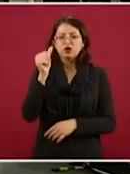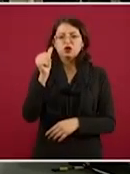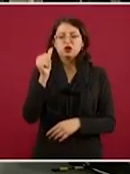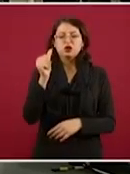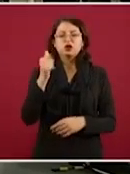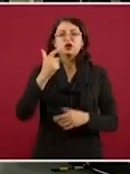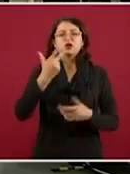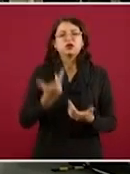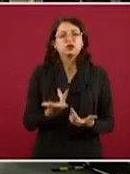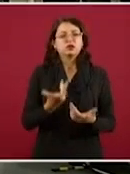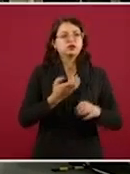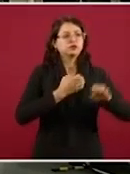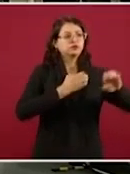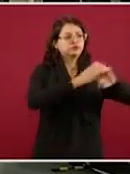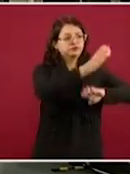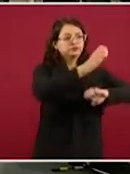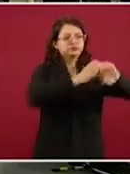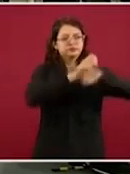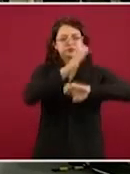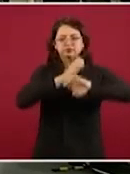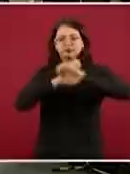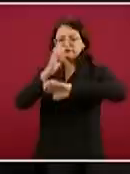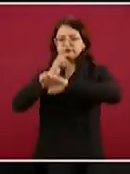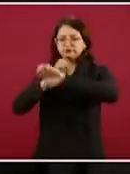En los estados,